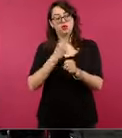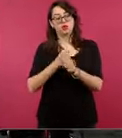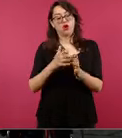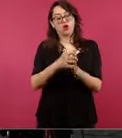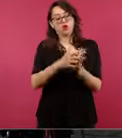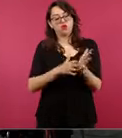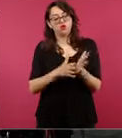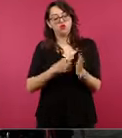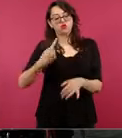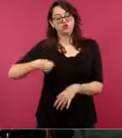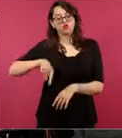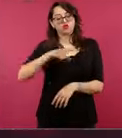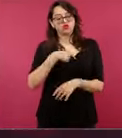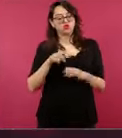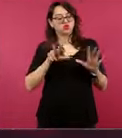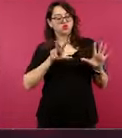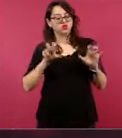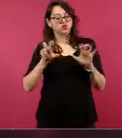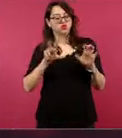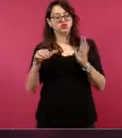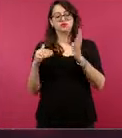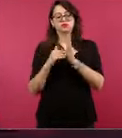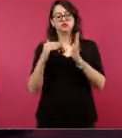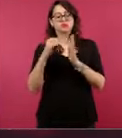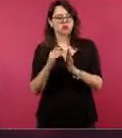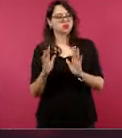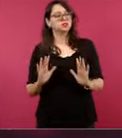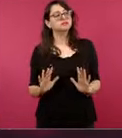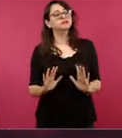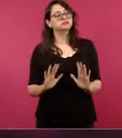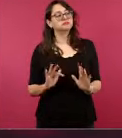Y todavía estamos terminando el debate.